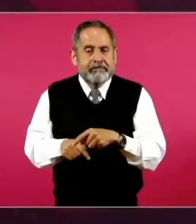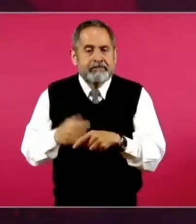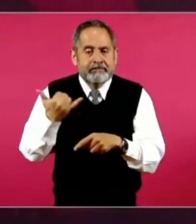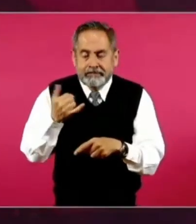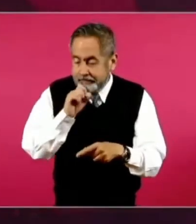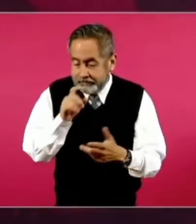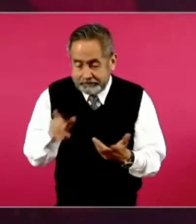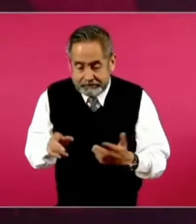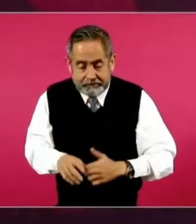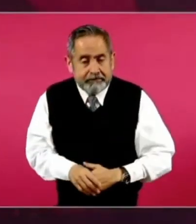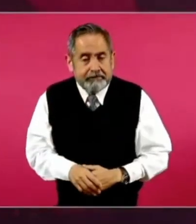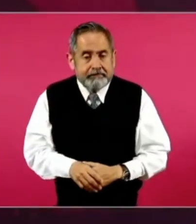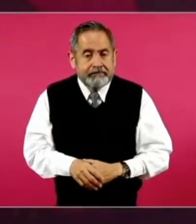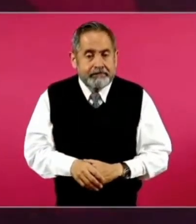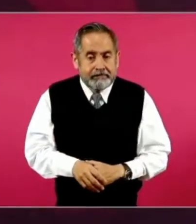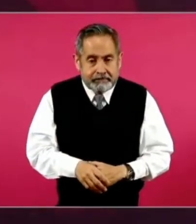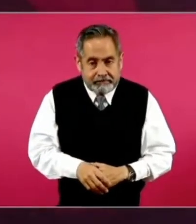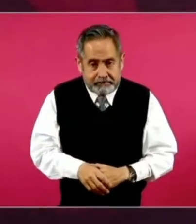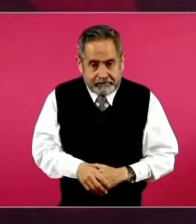y